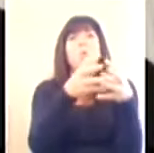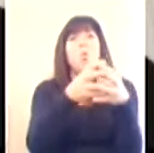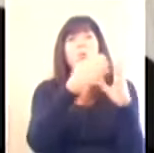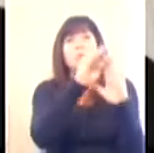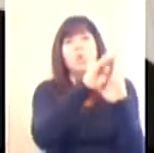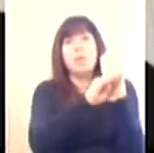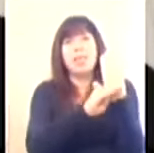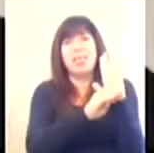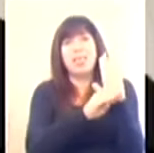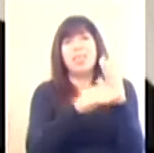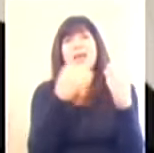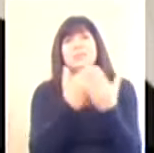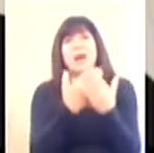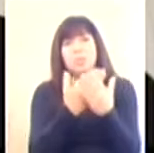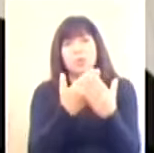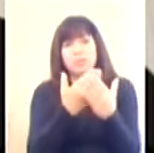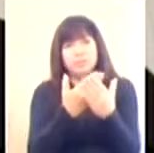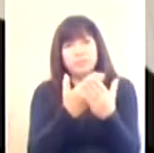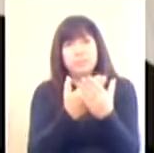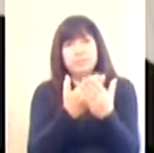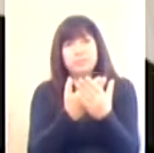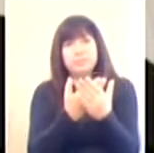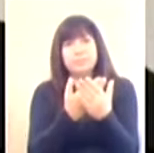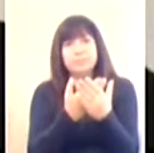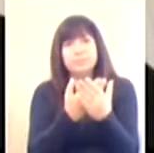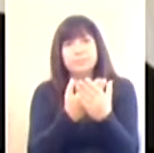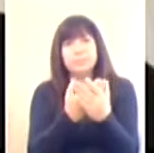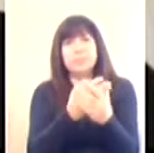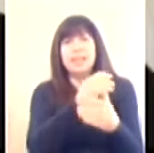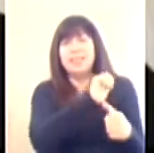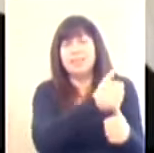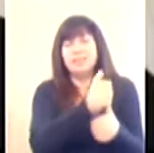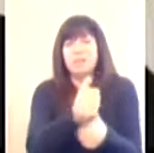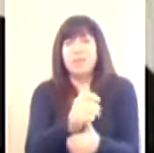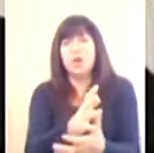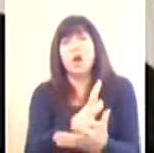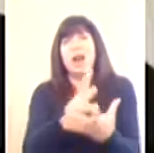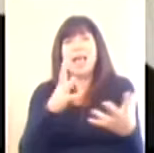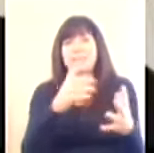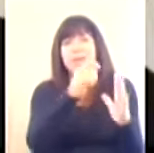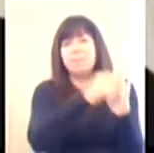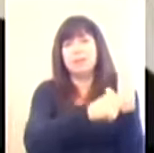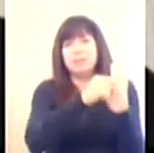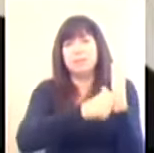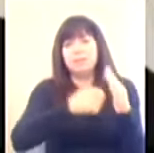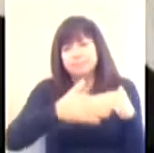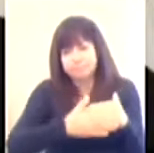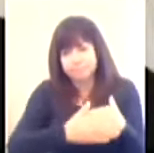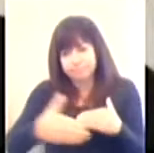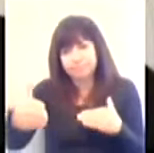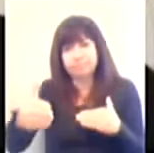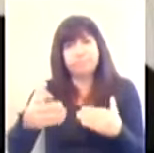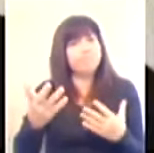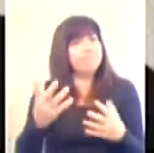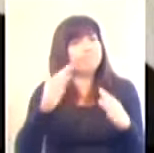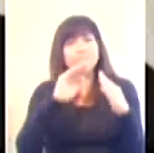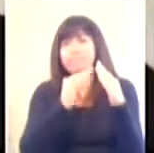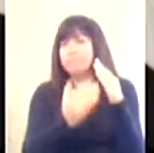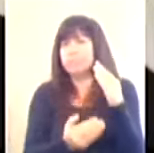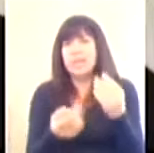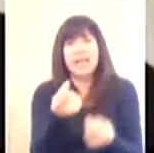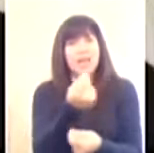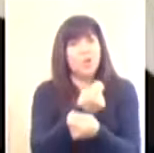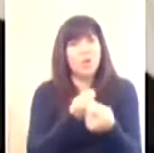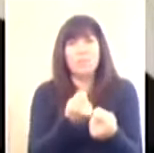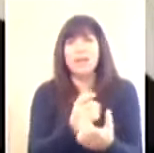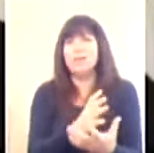permitan aprovechar el enorme desafío que tenemos en los meses que vienen, que vamos a tener una recesión económica muy